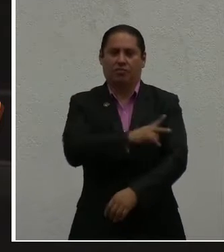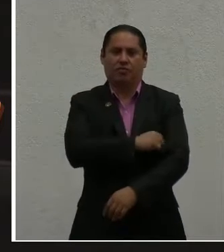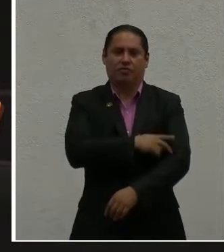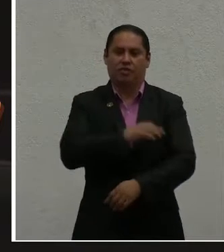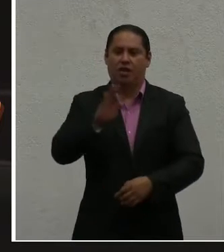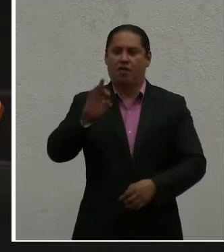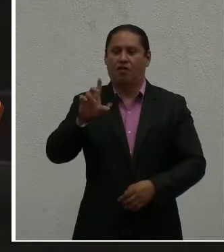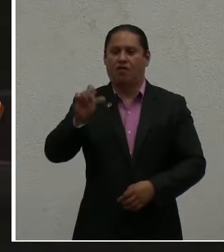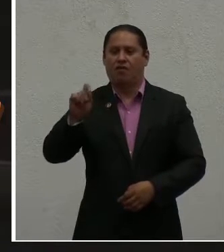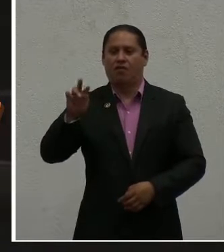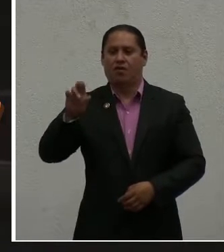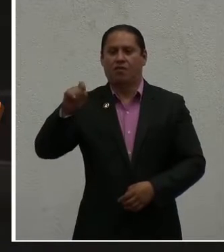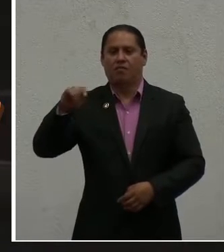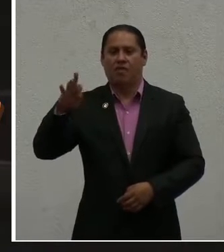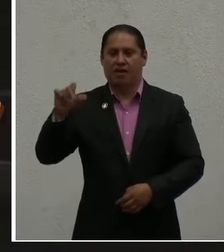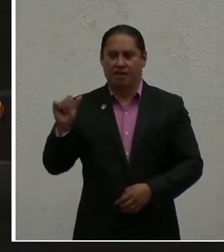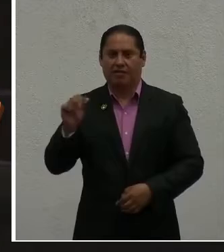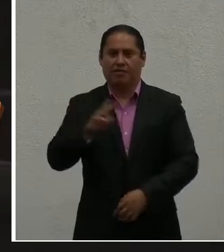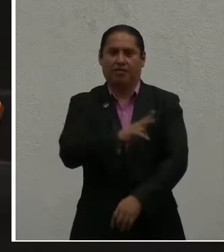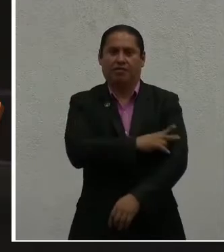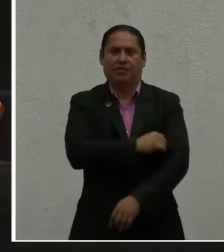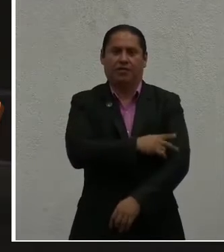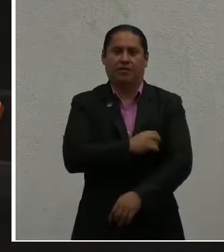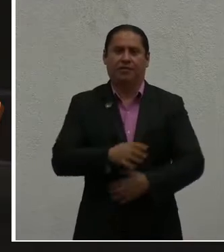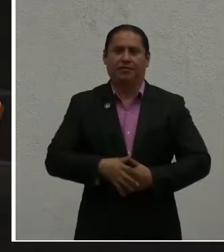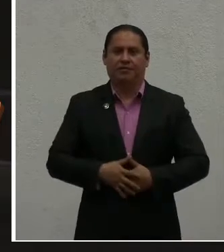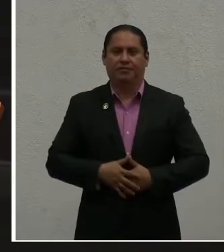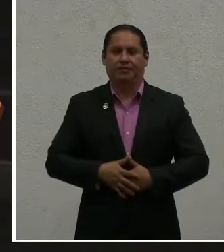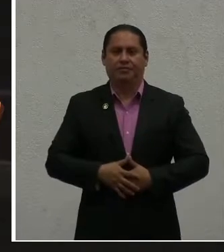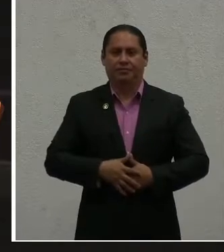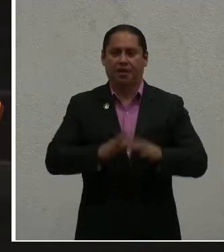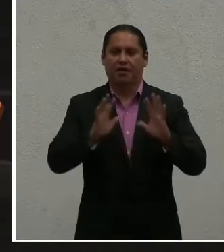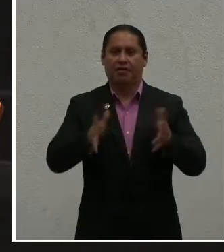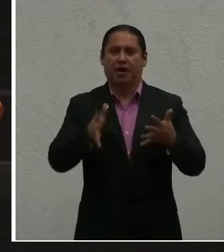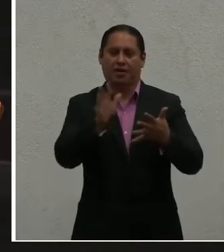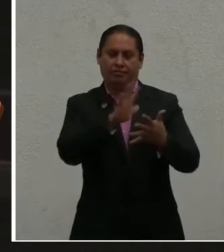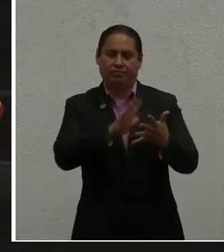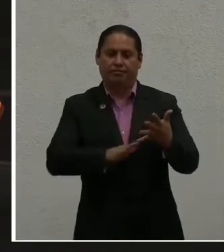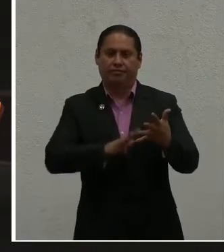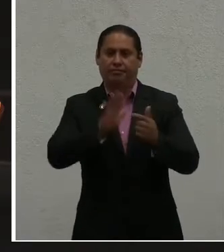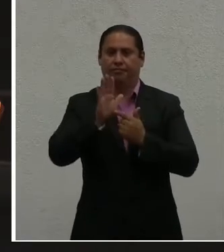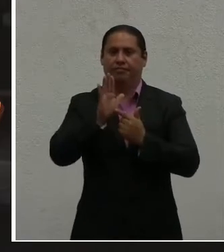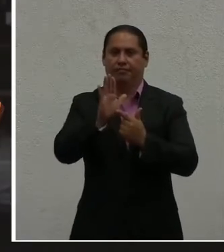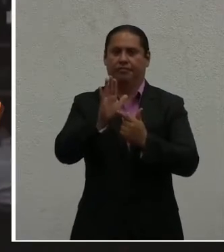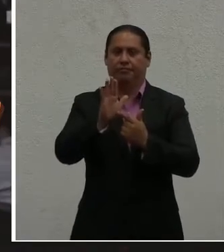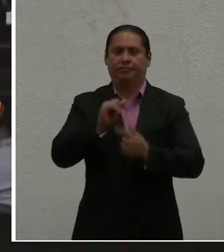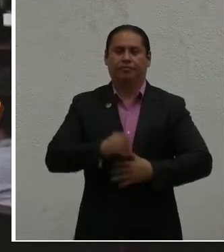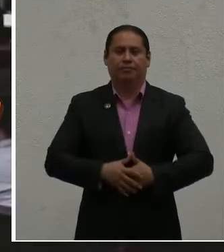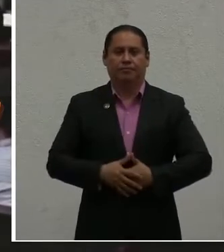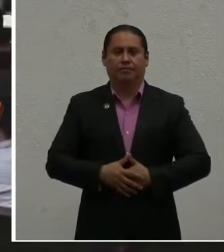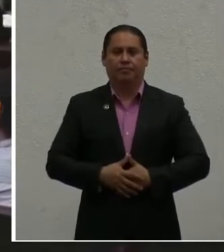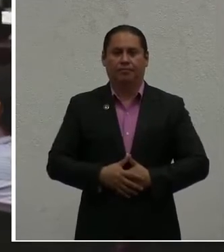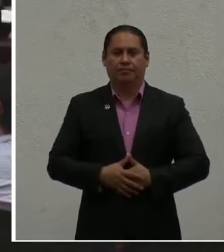de María Esponda Torres, vocal. Está leído el dictamen, diputada